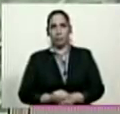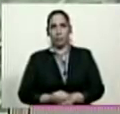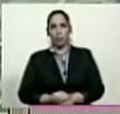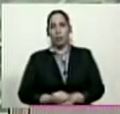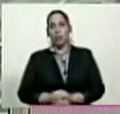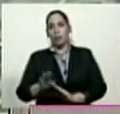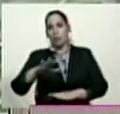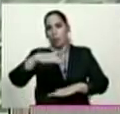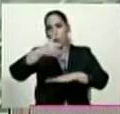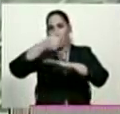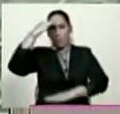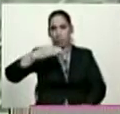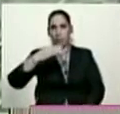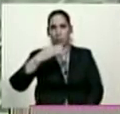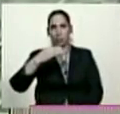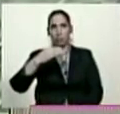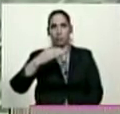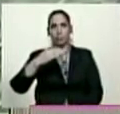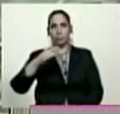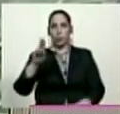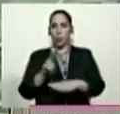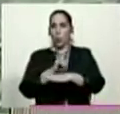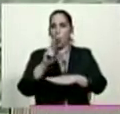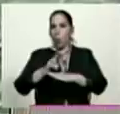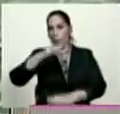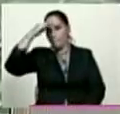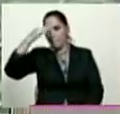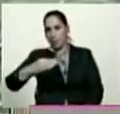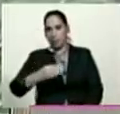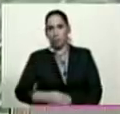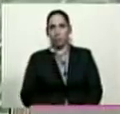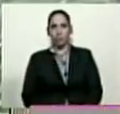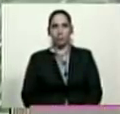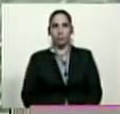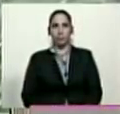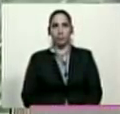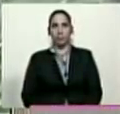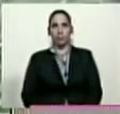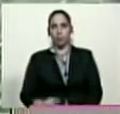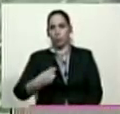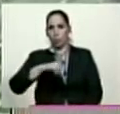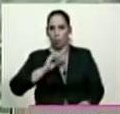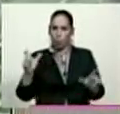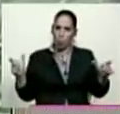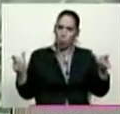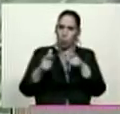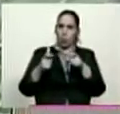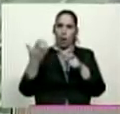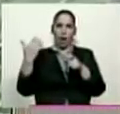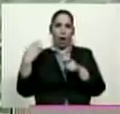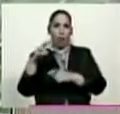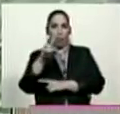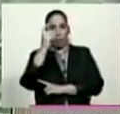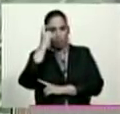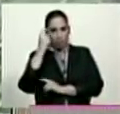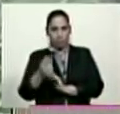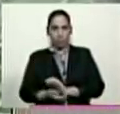comandantes de las unidades militares con las cuales me reuní hace 2 días.